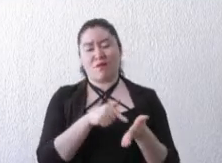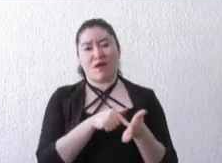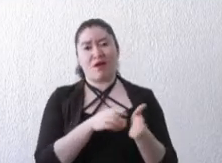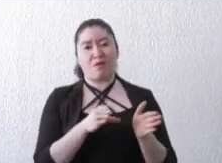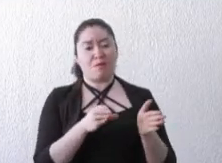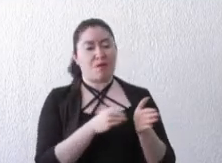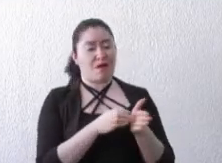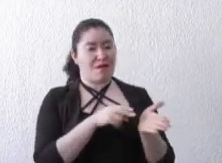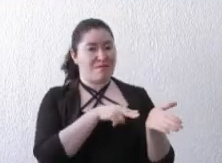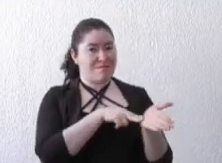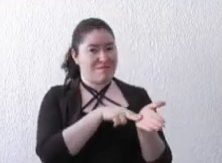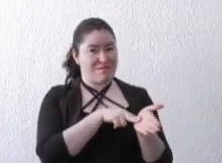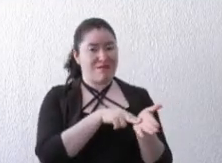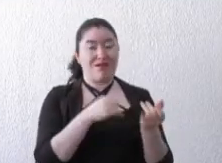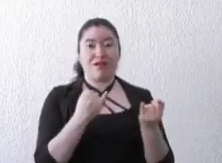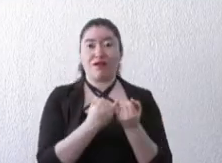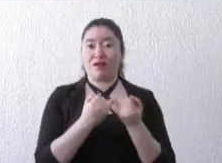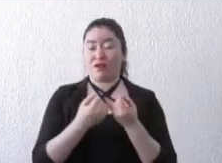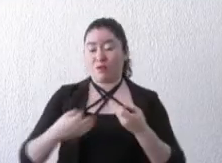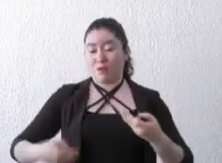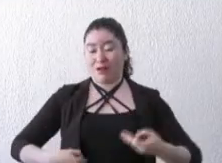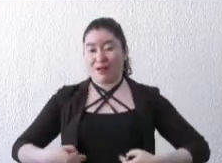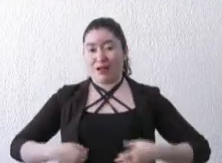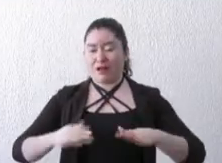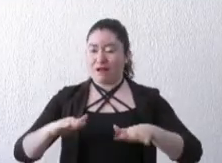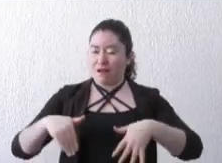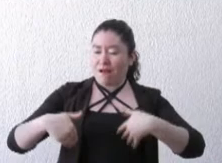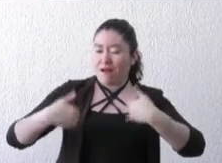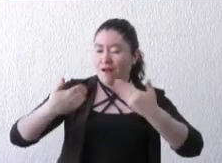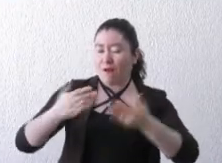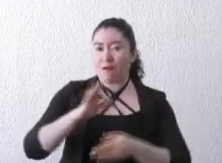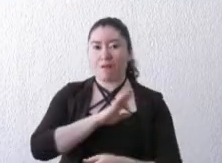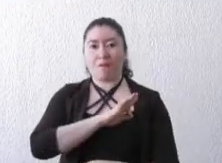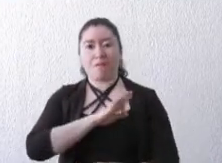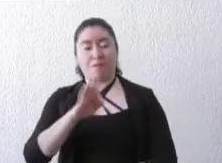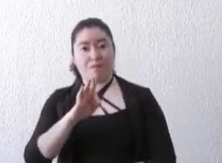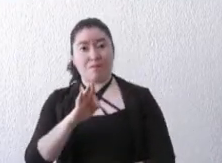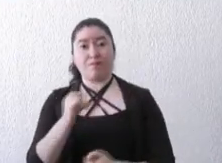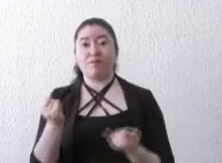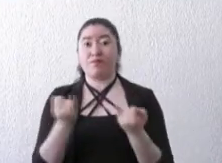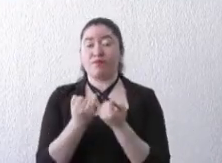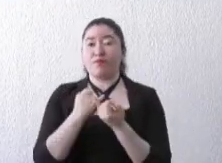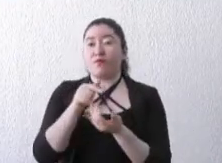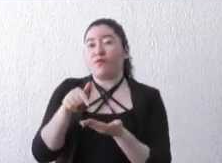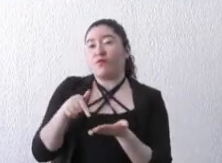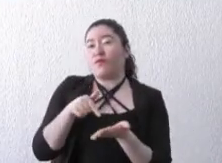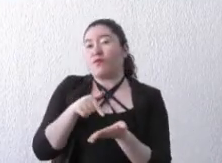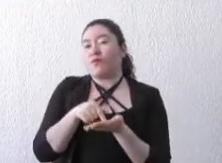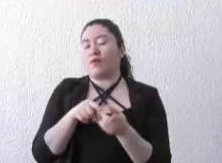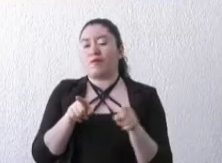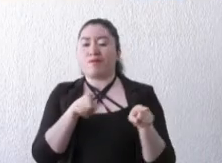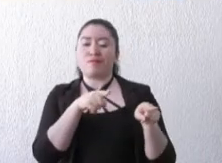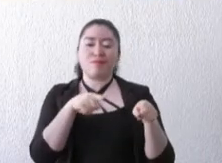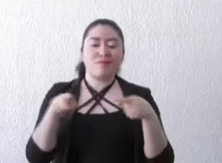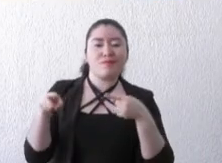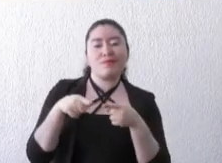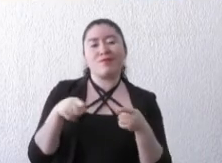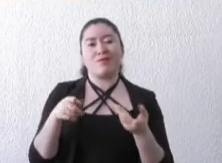teatros al aire libre, de ciertos espacios musicales,